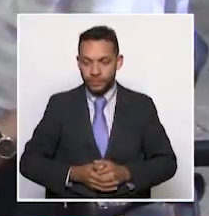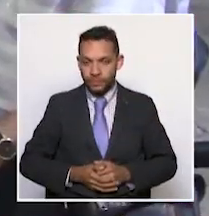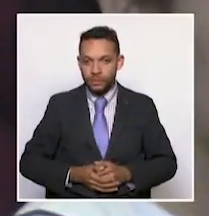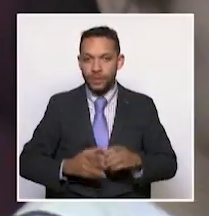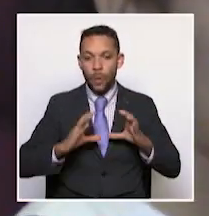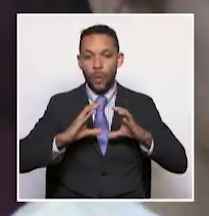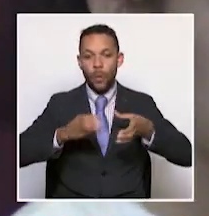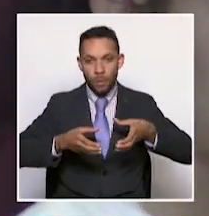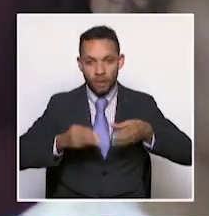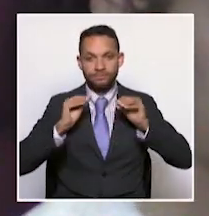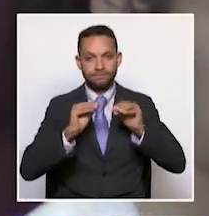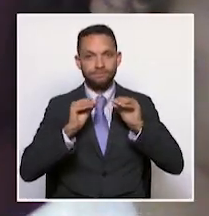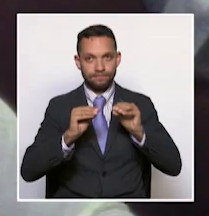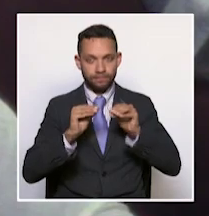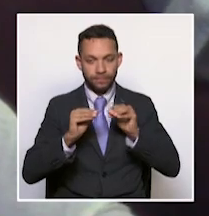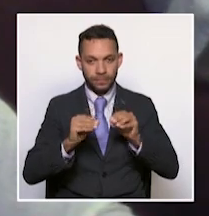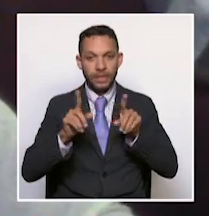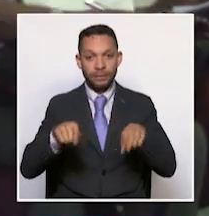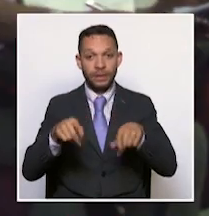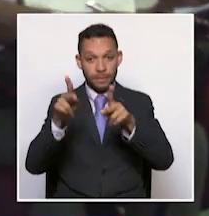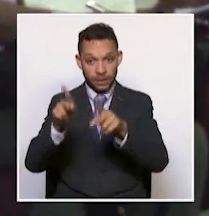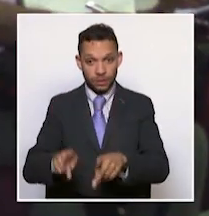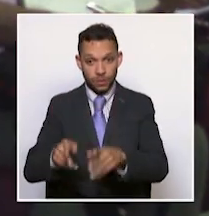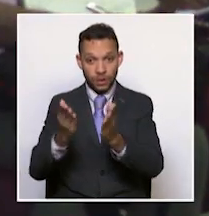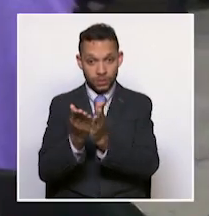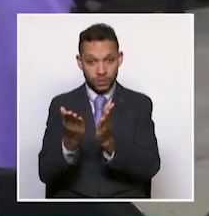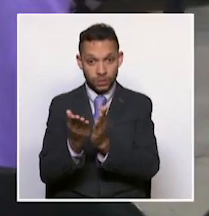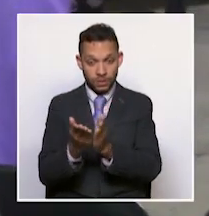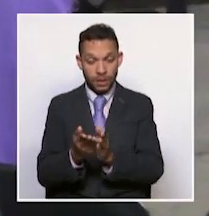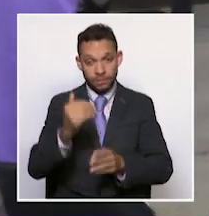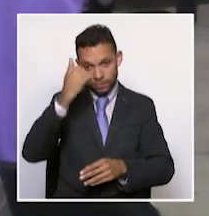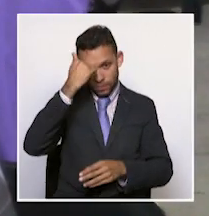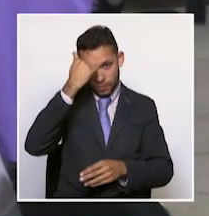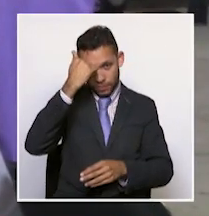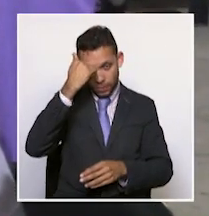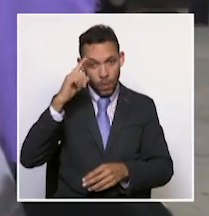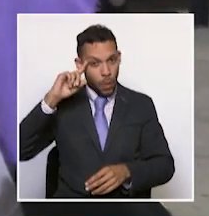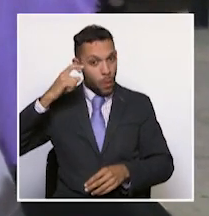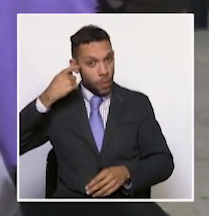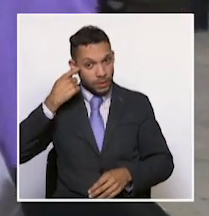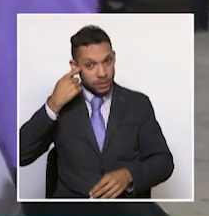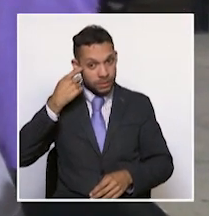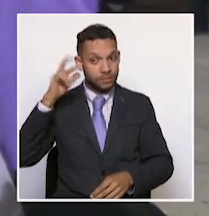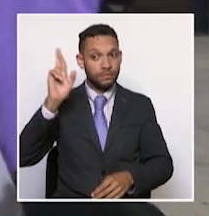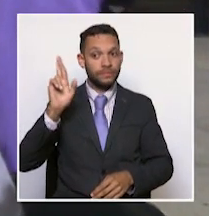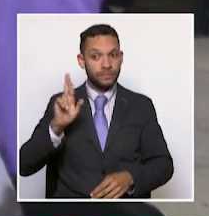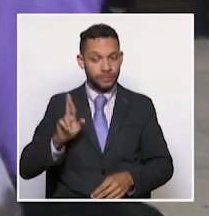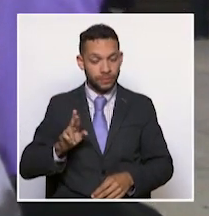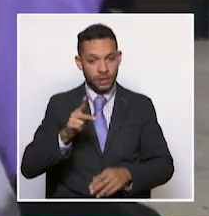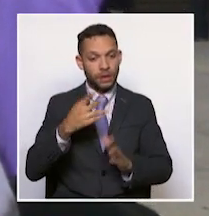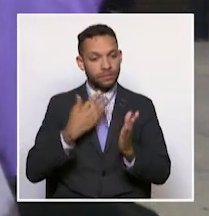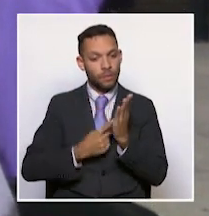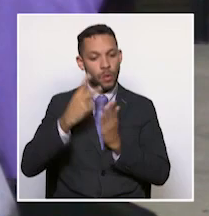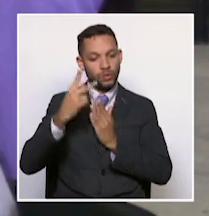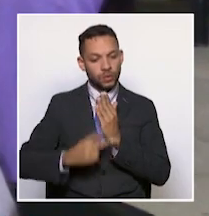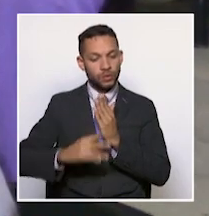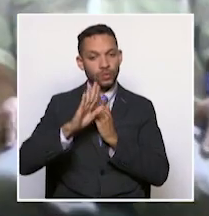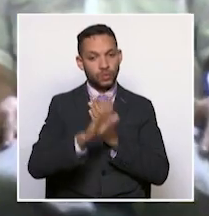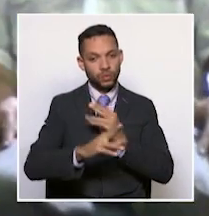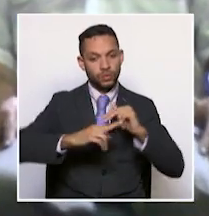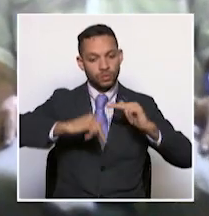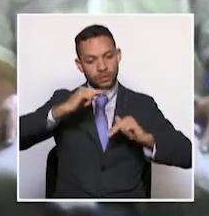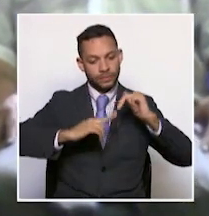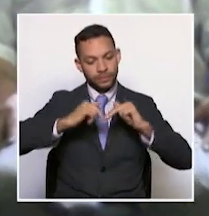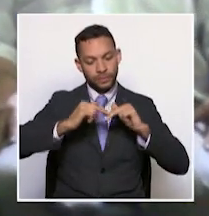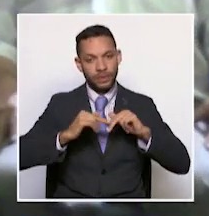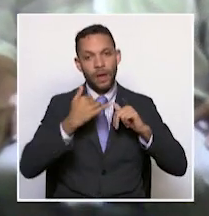comunidad en general y en especial entre los estudiantes, educadores y directivos, el gobernador Sigifredo Salazar presentó el plan de obras que se tiene previsto ejecutar en el municipio para